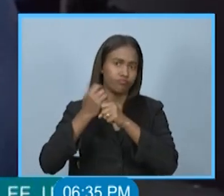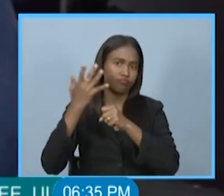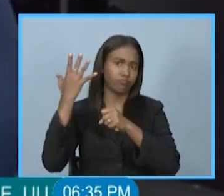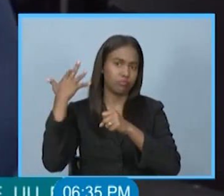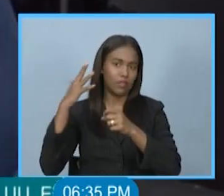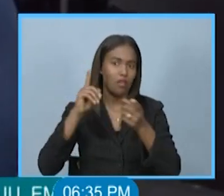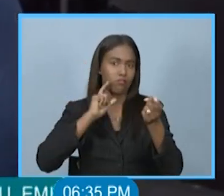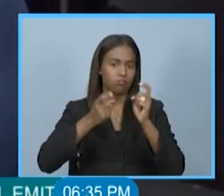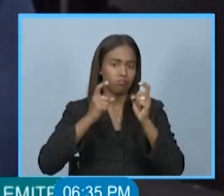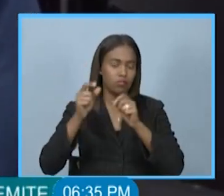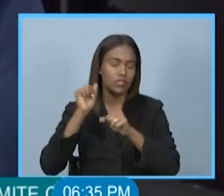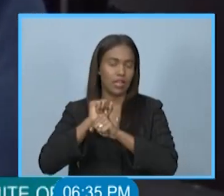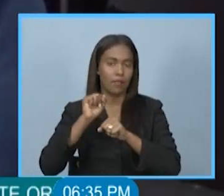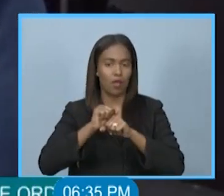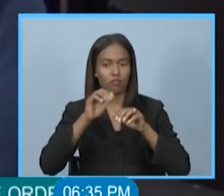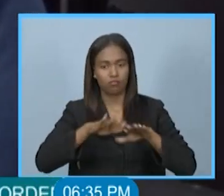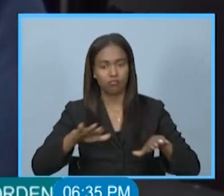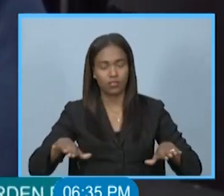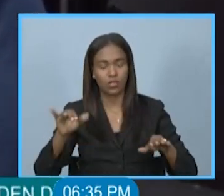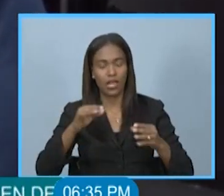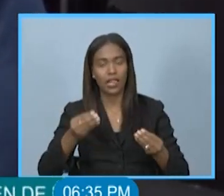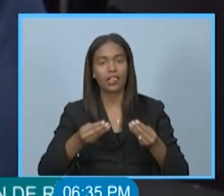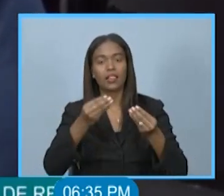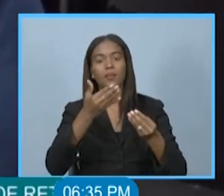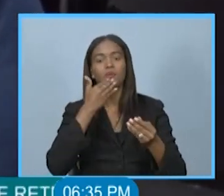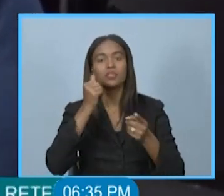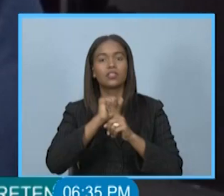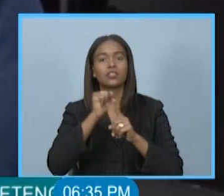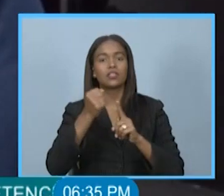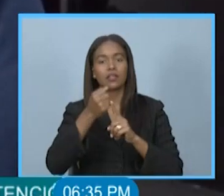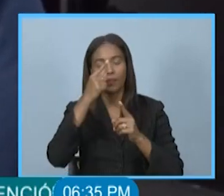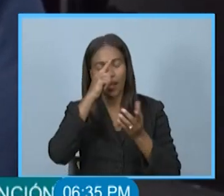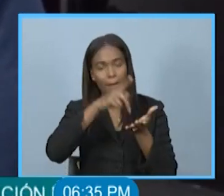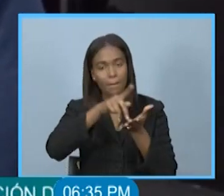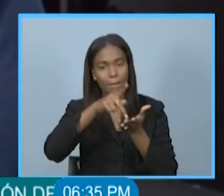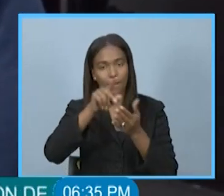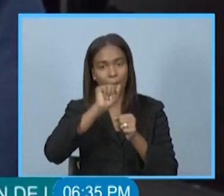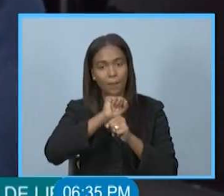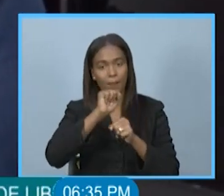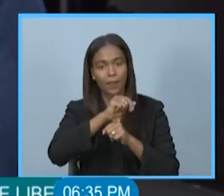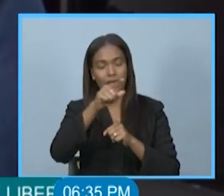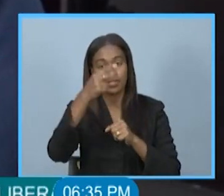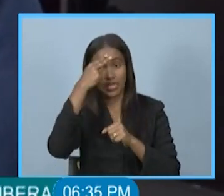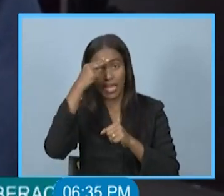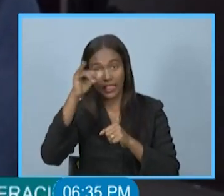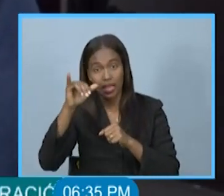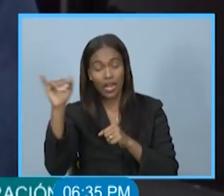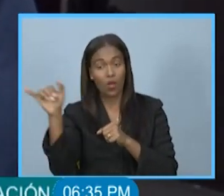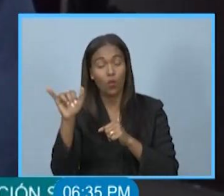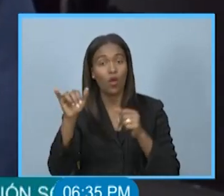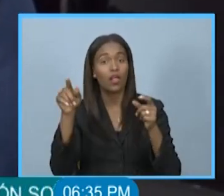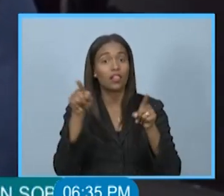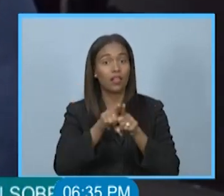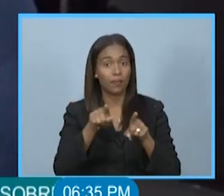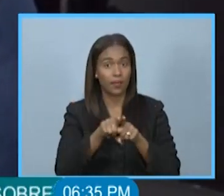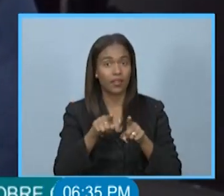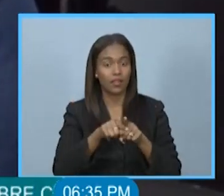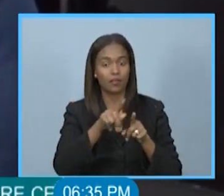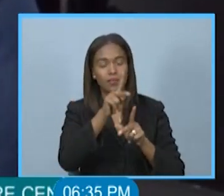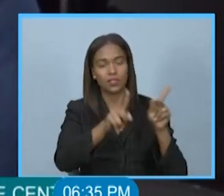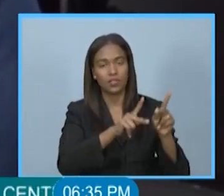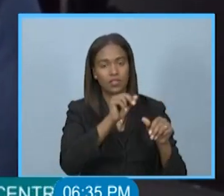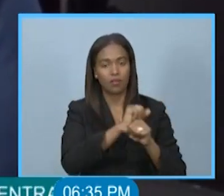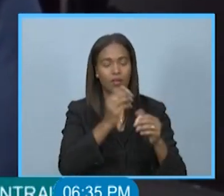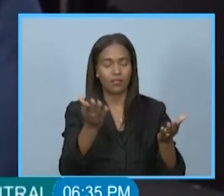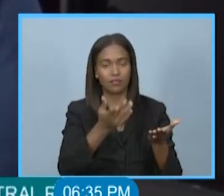radicando el trabajo infantil y creando condiciones salariales para los trabajadores haitianes similares e iguales a los